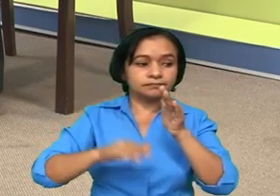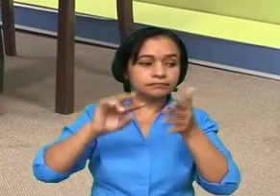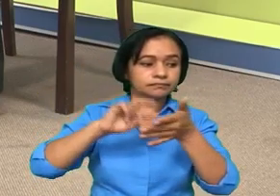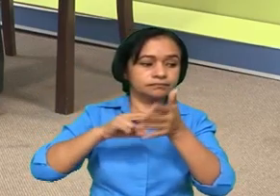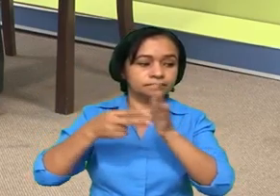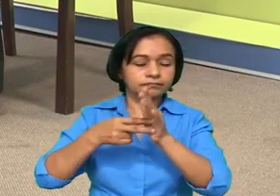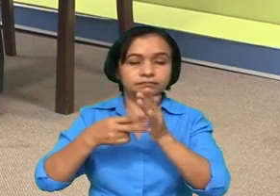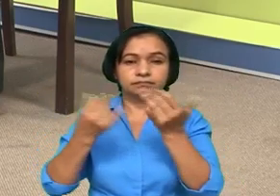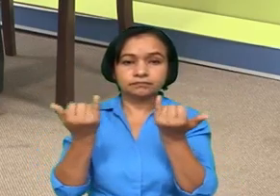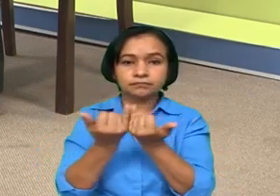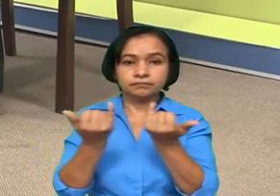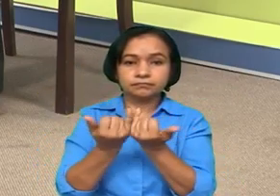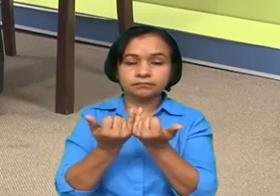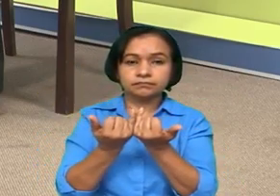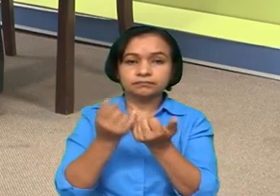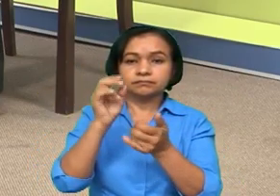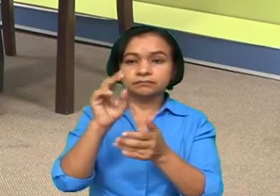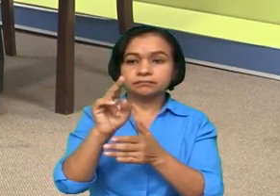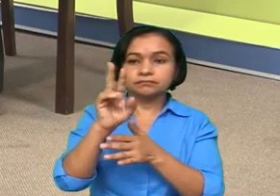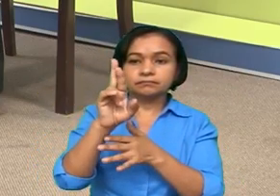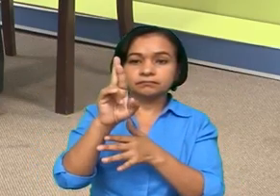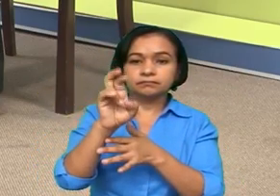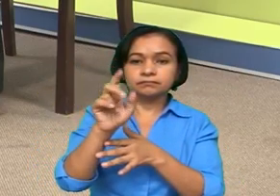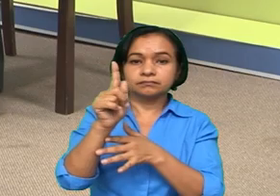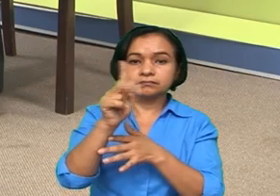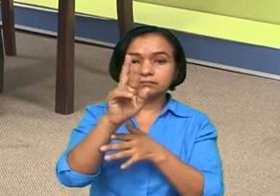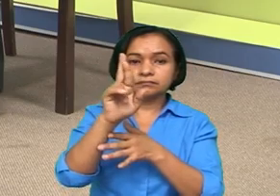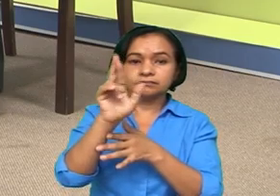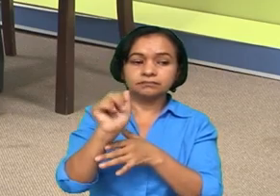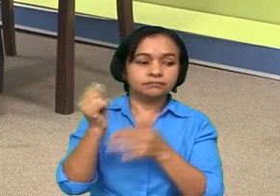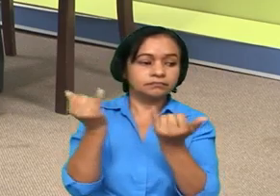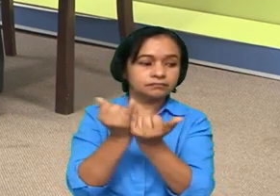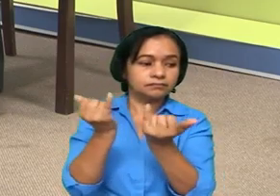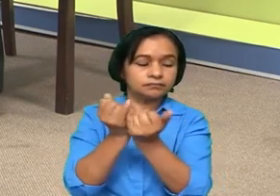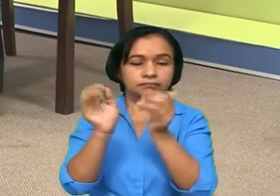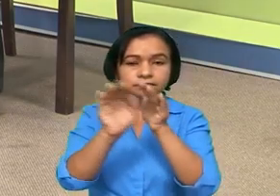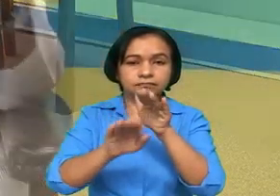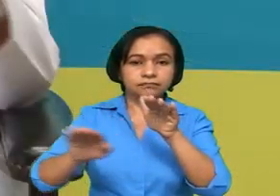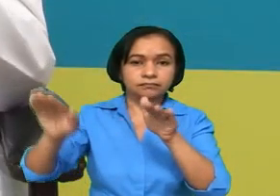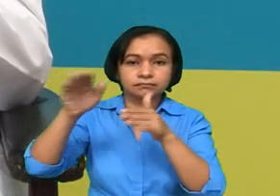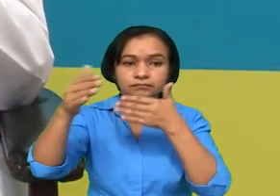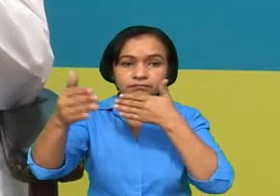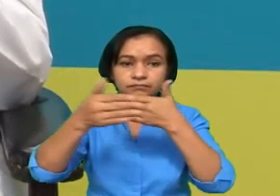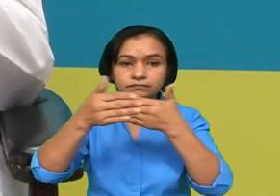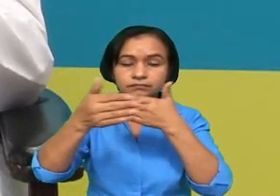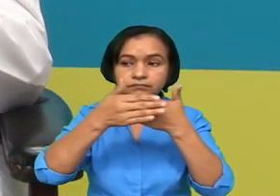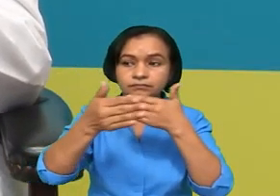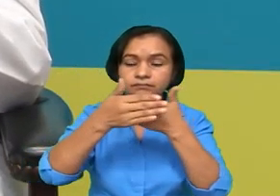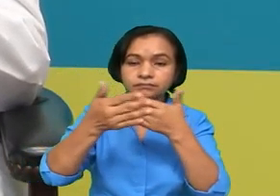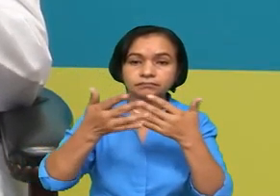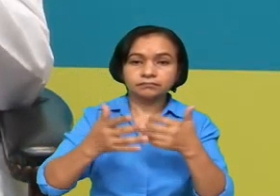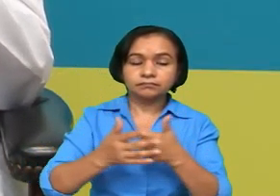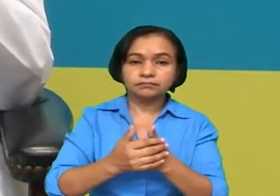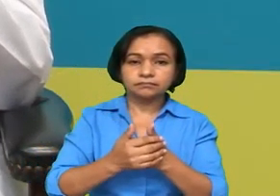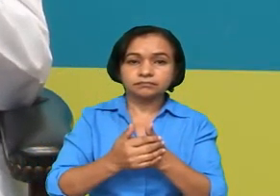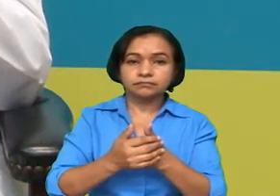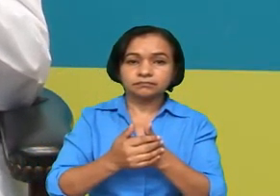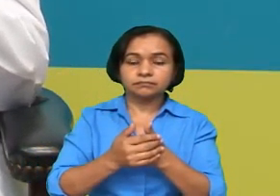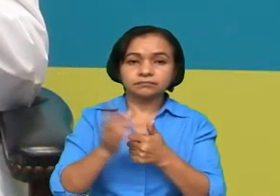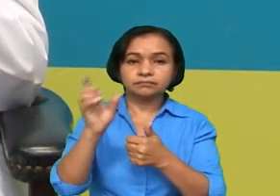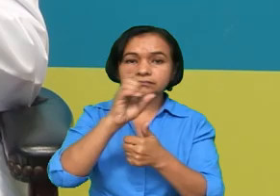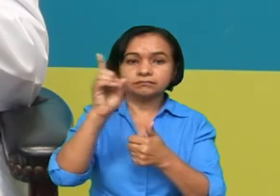que es vejiga y lo que es uretra. Entonces, por lo mismo, por estar más cercano a lo que es el exterior, es donde